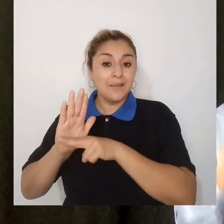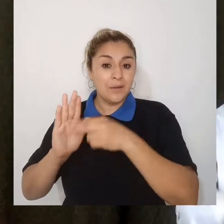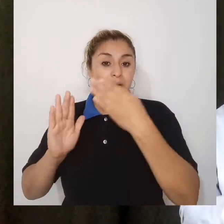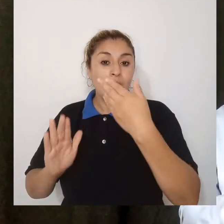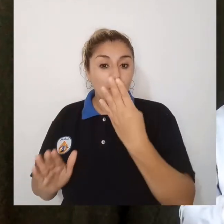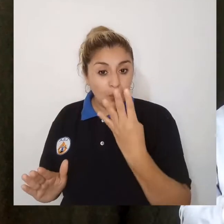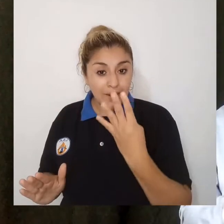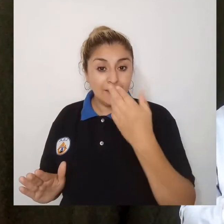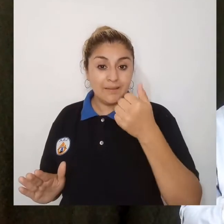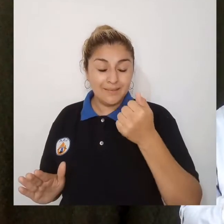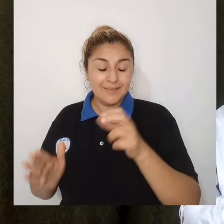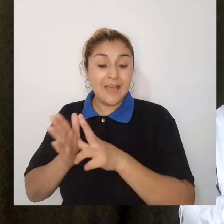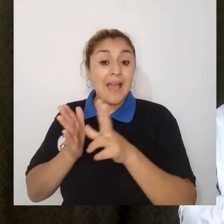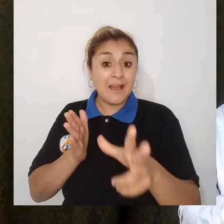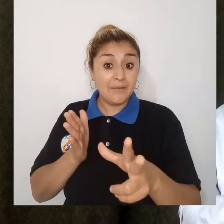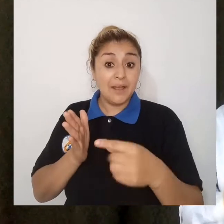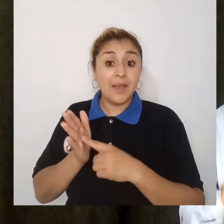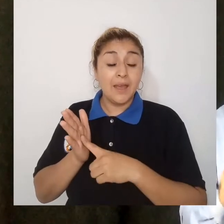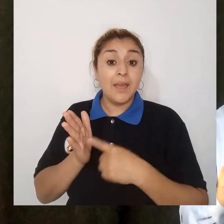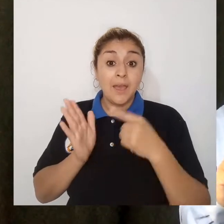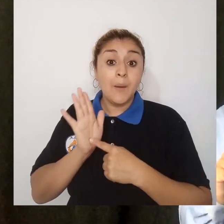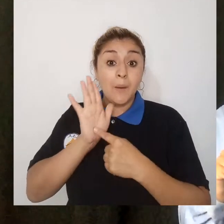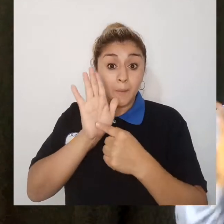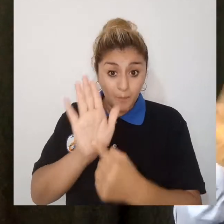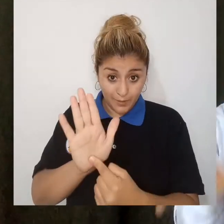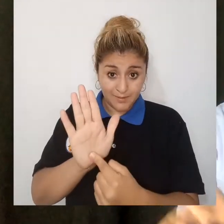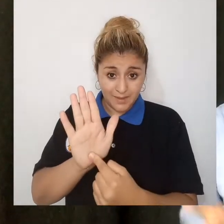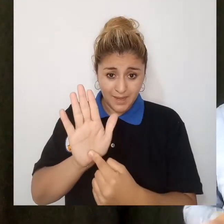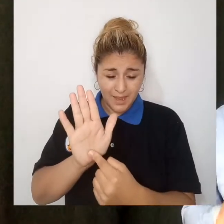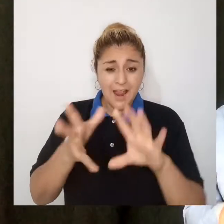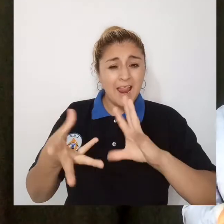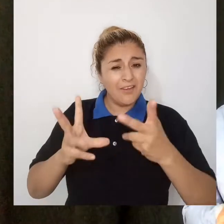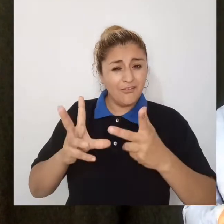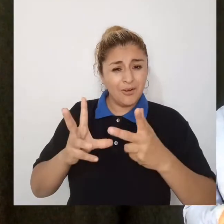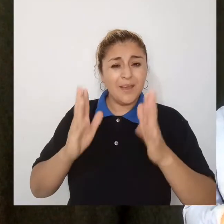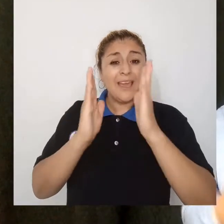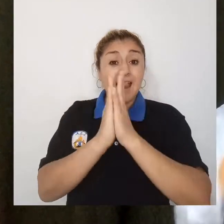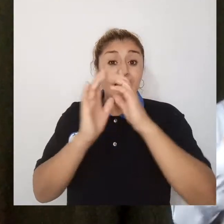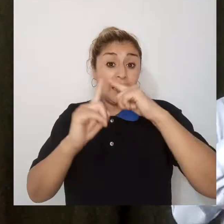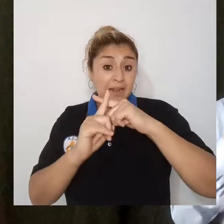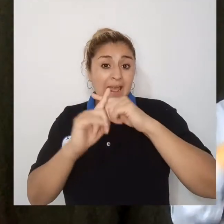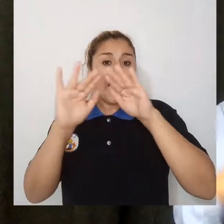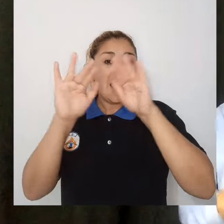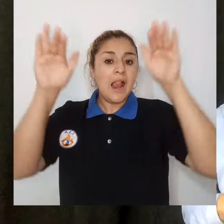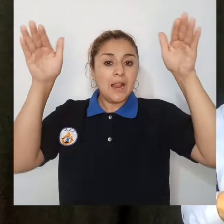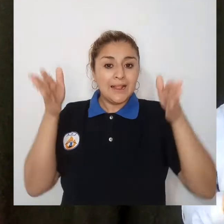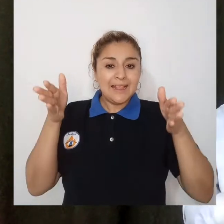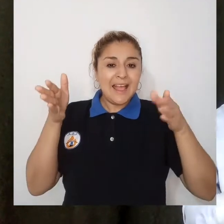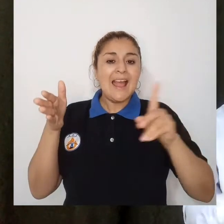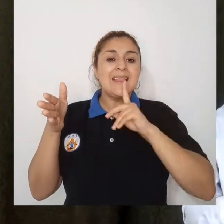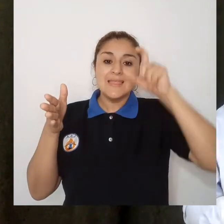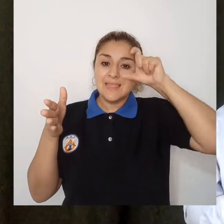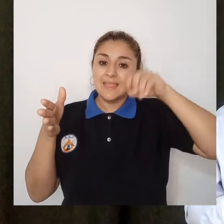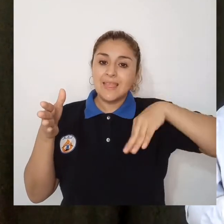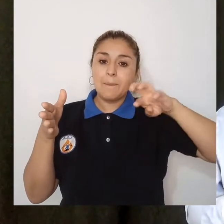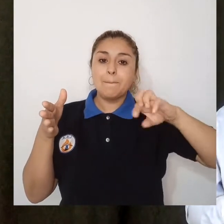la cuenta de que perseverar en el templo esto refiriéndose a la costumbre